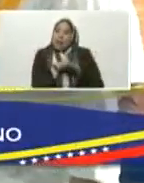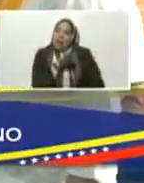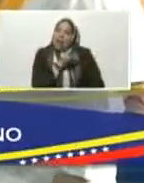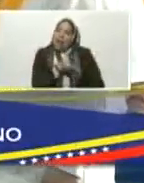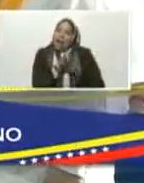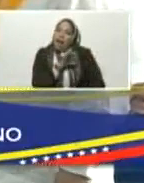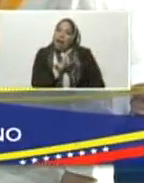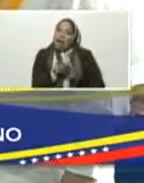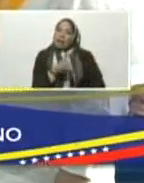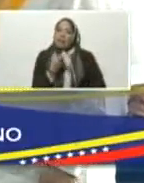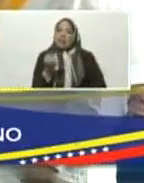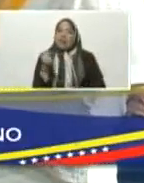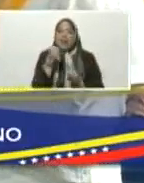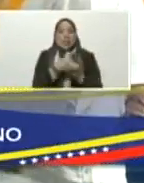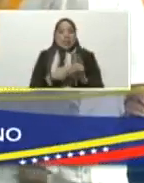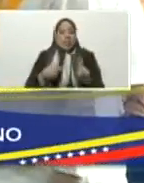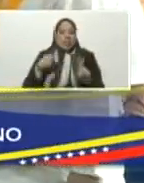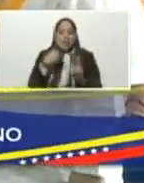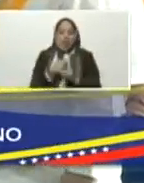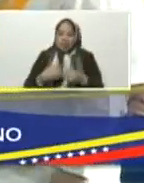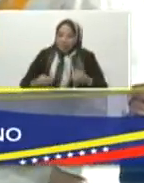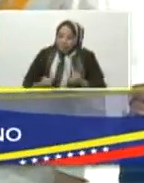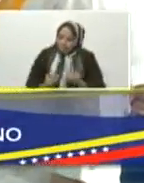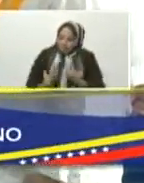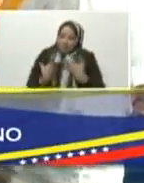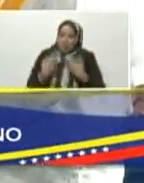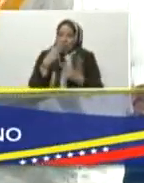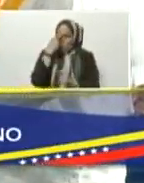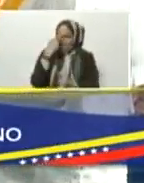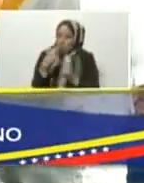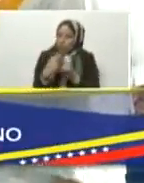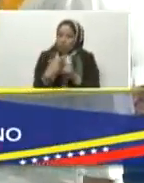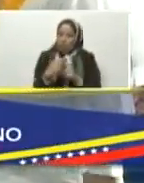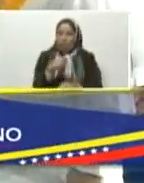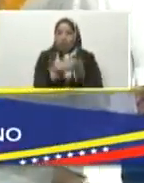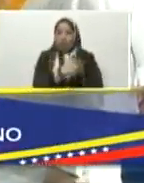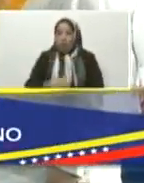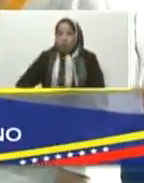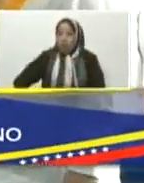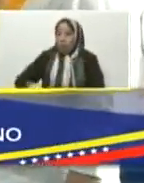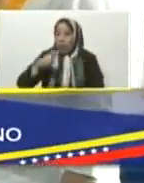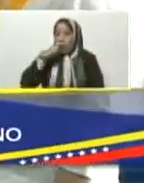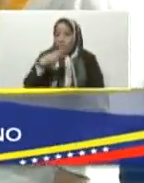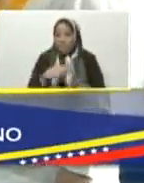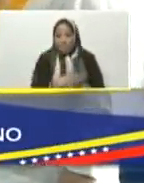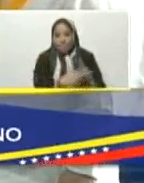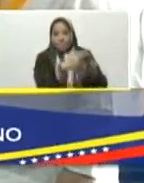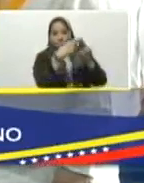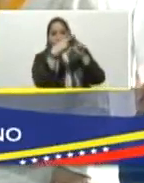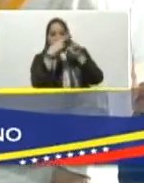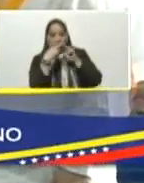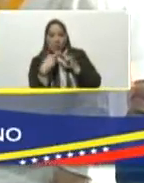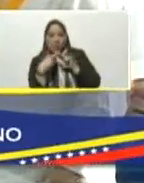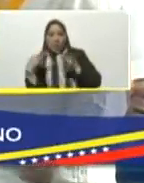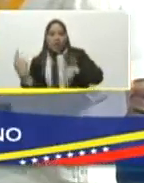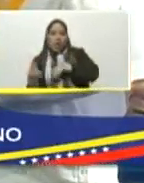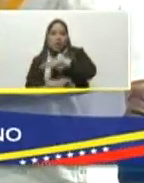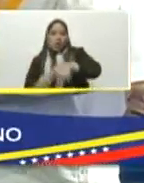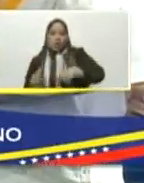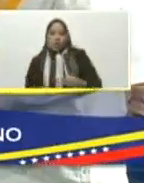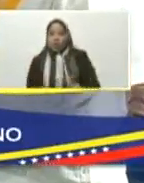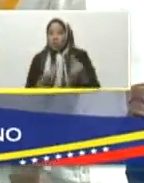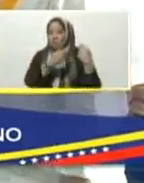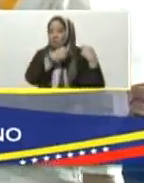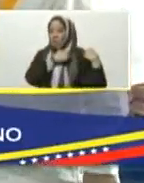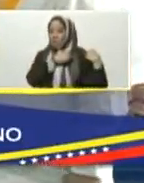lucha y nos da un honor enorme recibir de manos de usted, comandante en jefe de la Revolución Bolivariana,